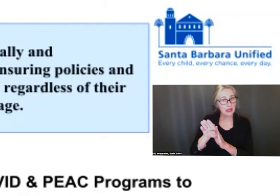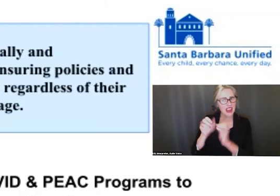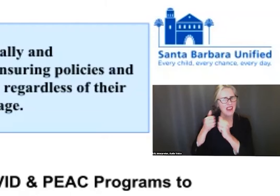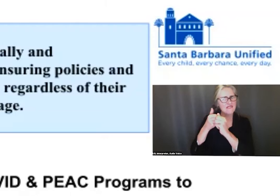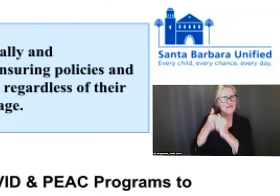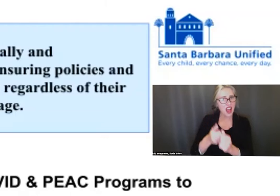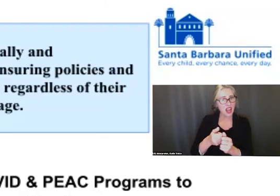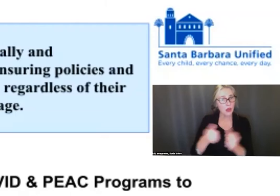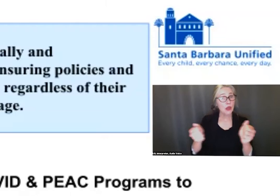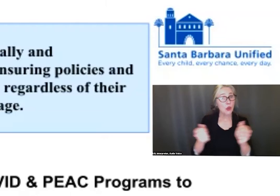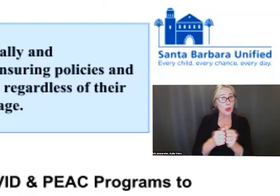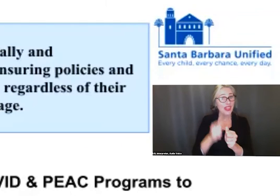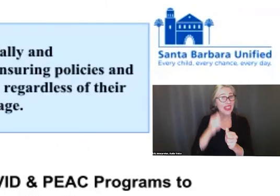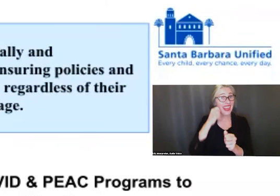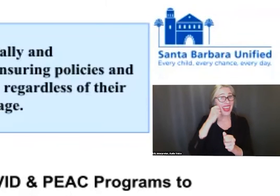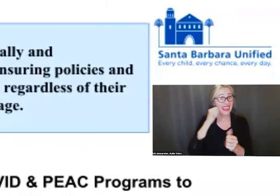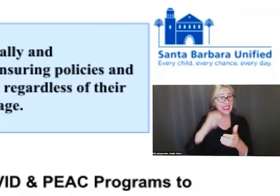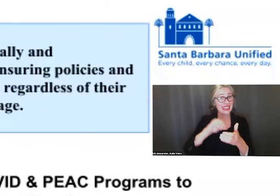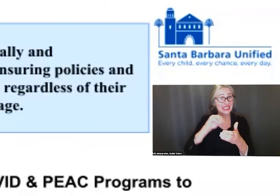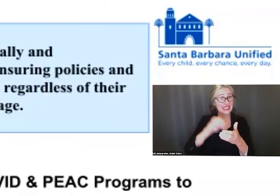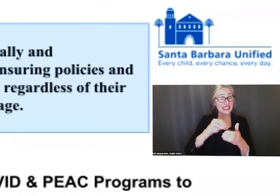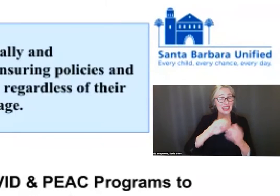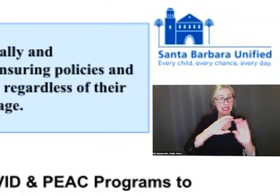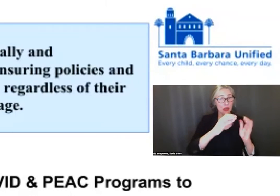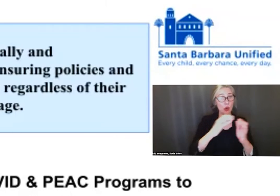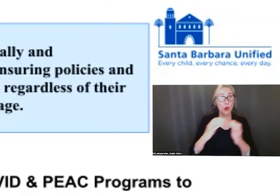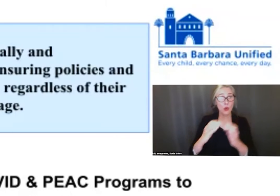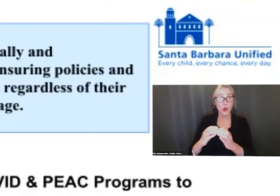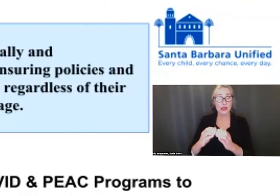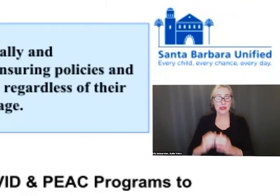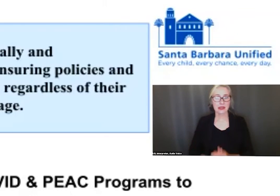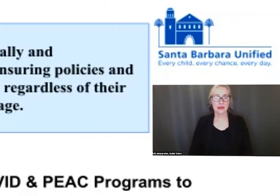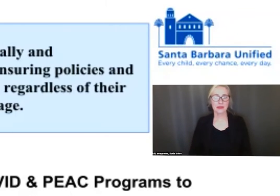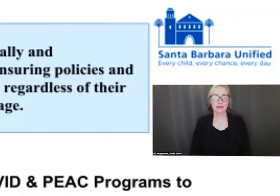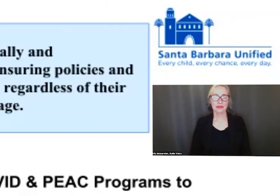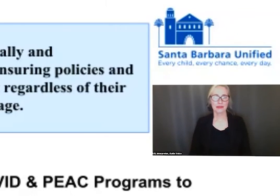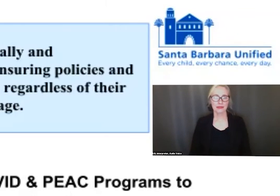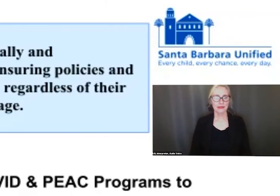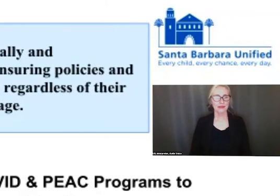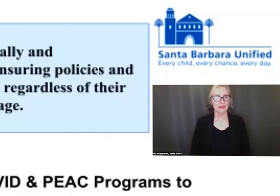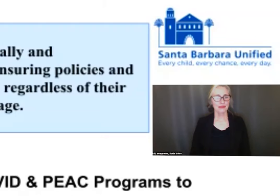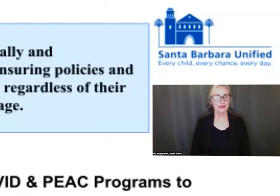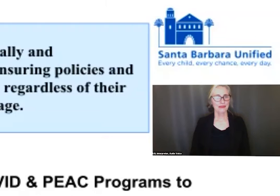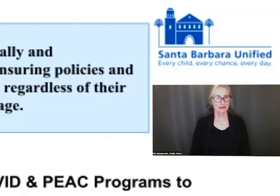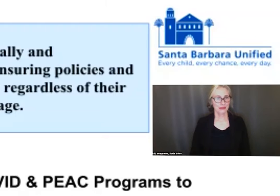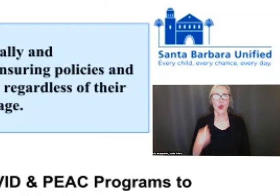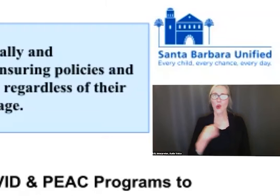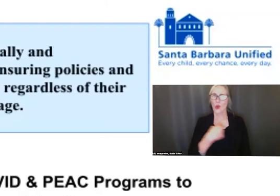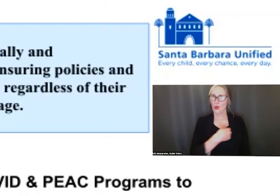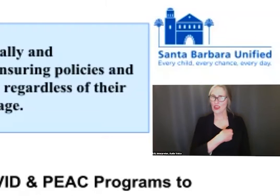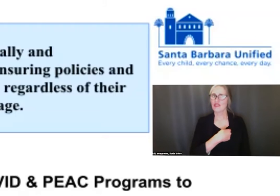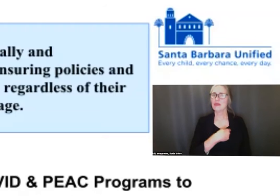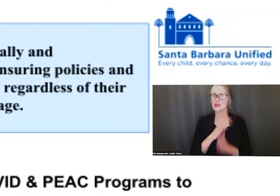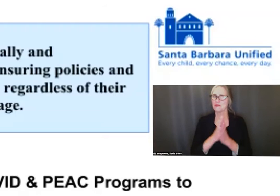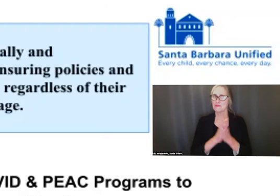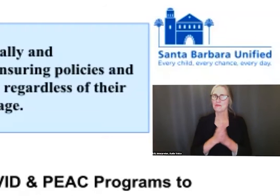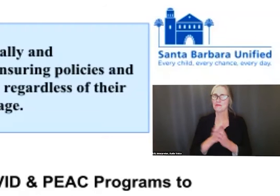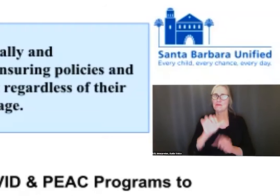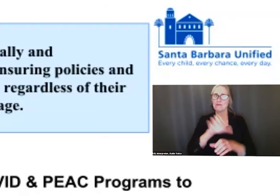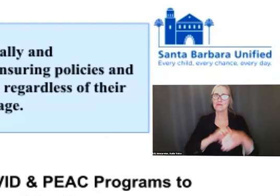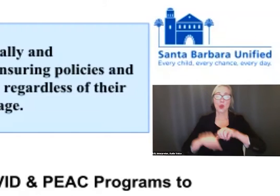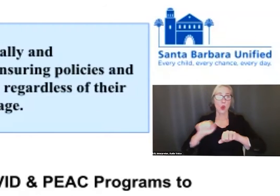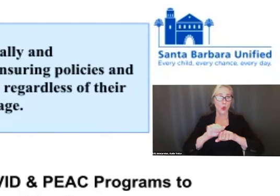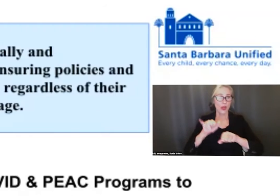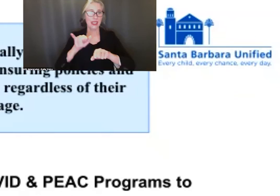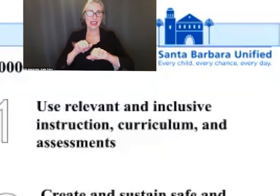étnicos. Ustedes saben que esa ha sido una de las cosas en las que hemos estado trabajando en el distrito escolar. Siguiente